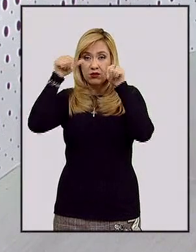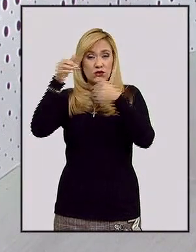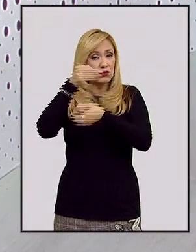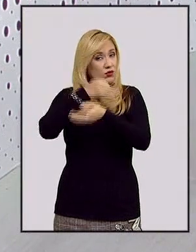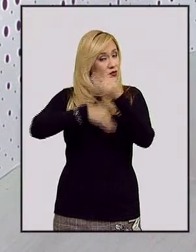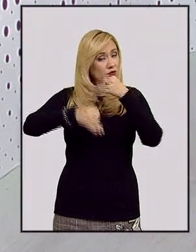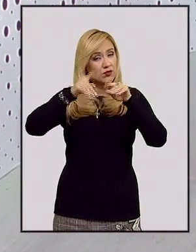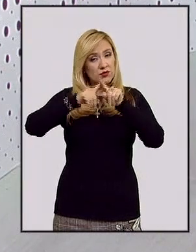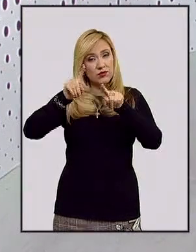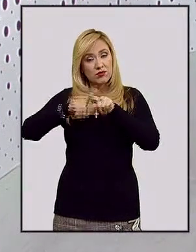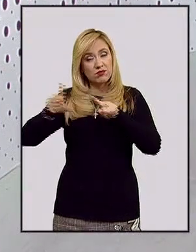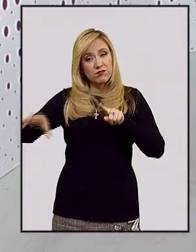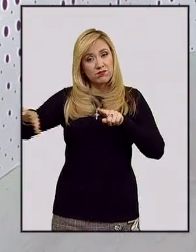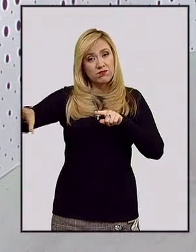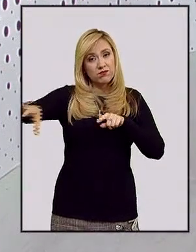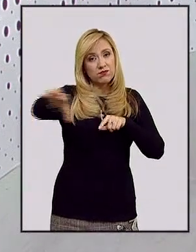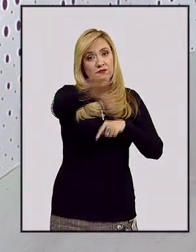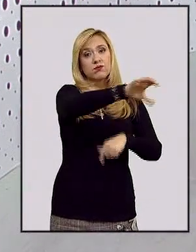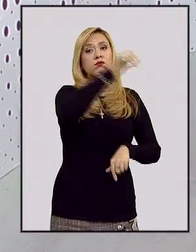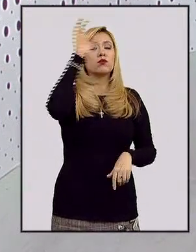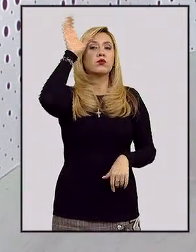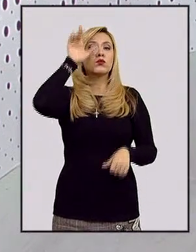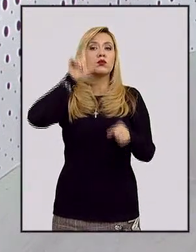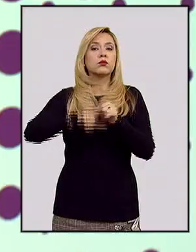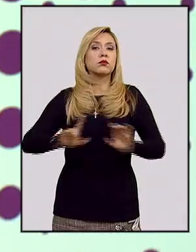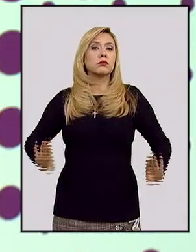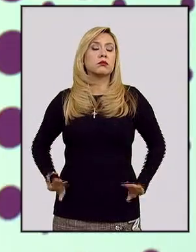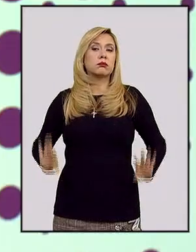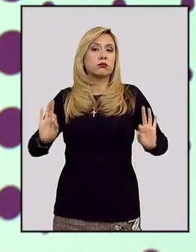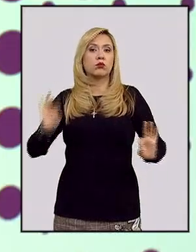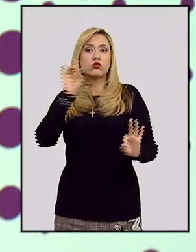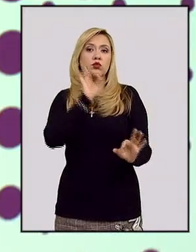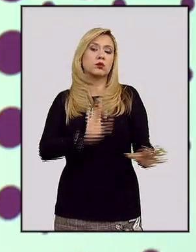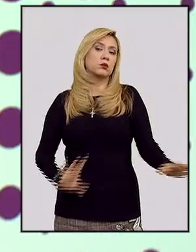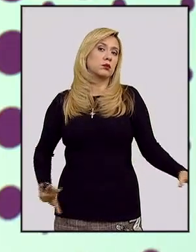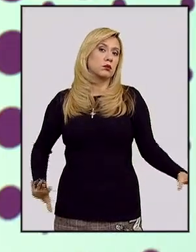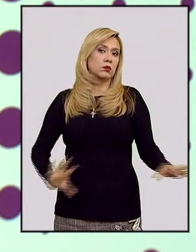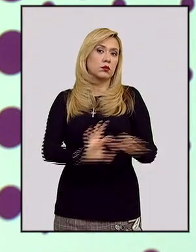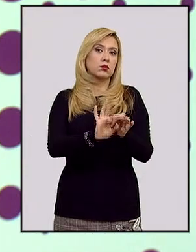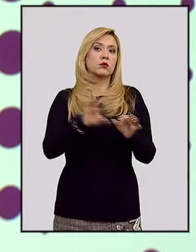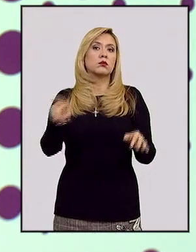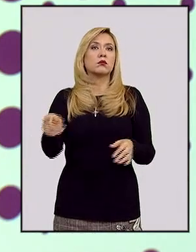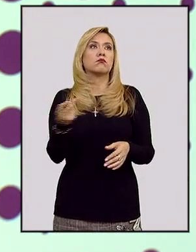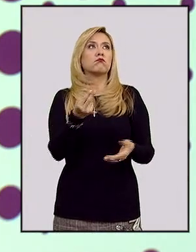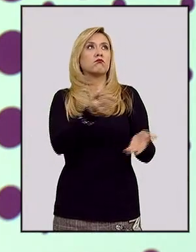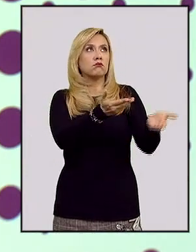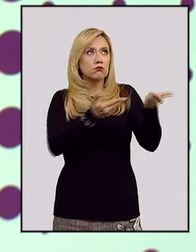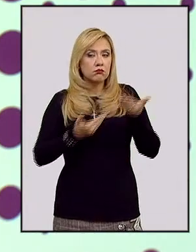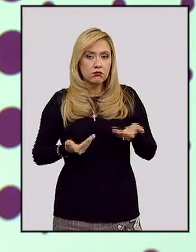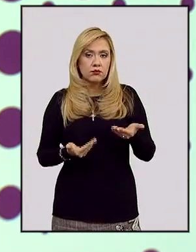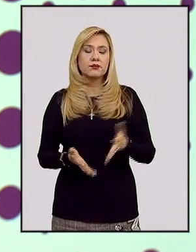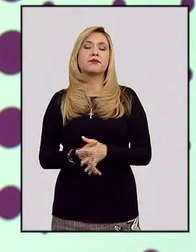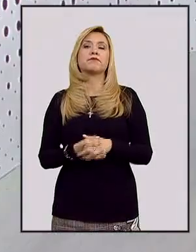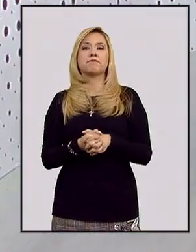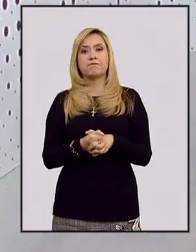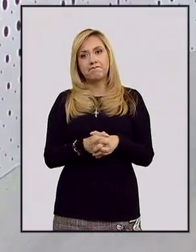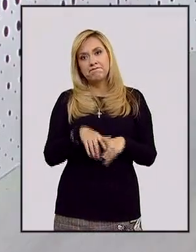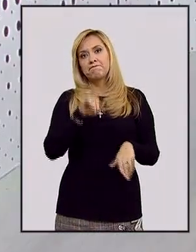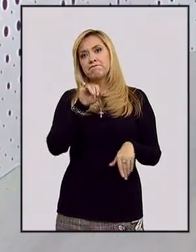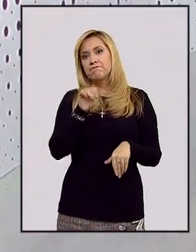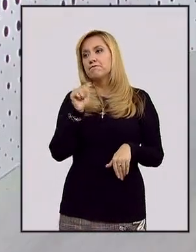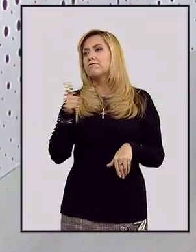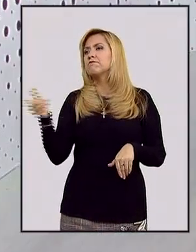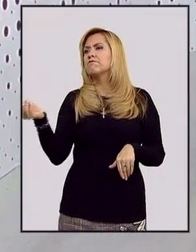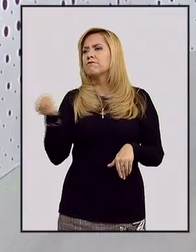estas cuestiones culturales, y tienen que ser apropiadas para la mujer, para la persona que lo está recibiendo. Por supuesto, sí. ¿Querías agregar